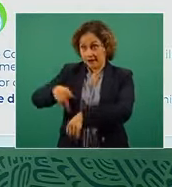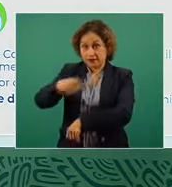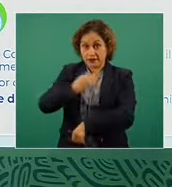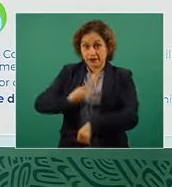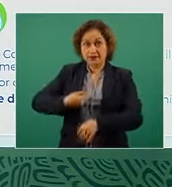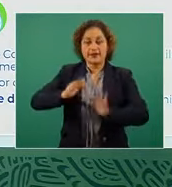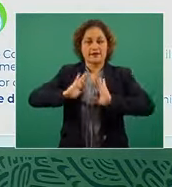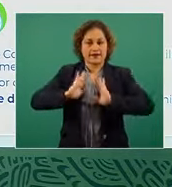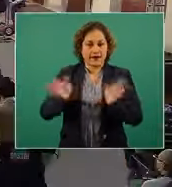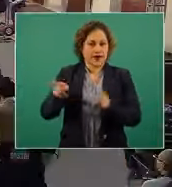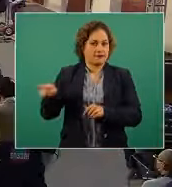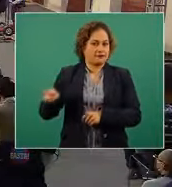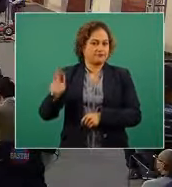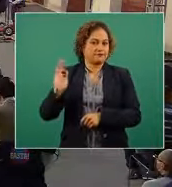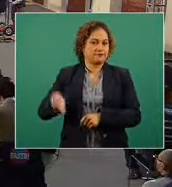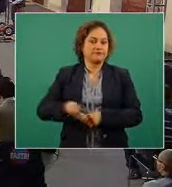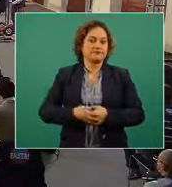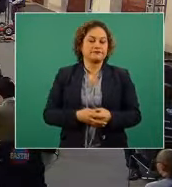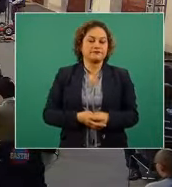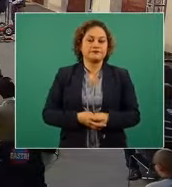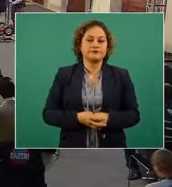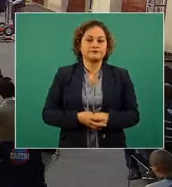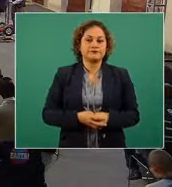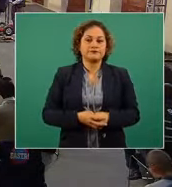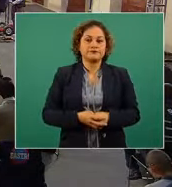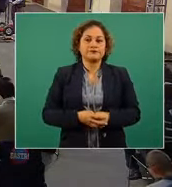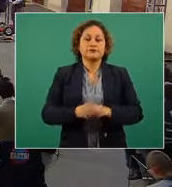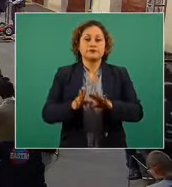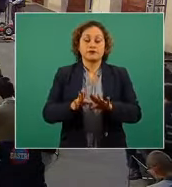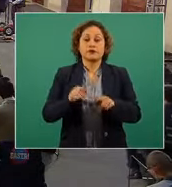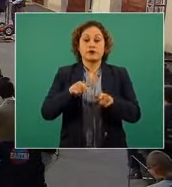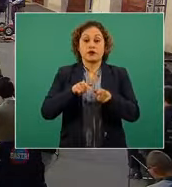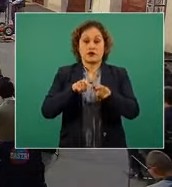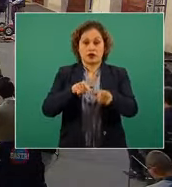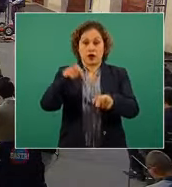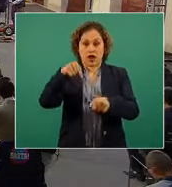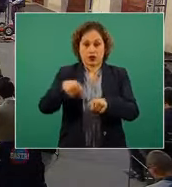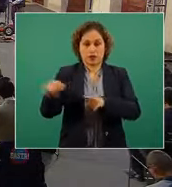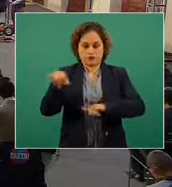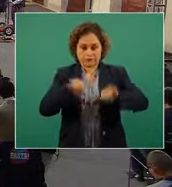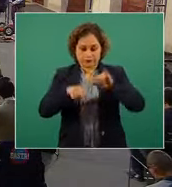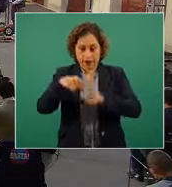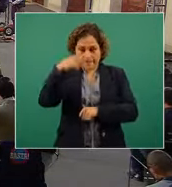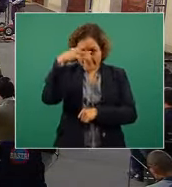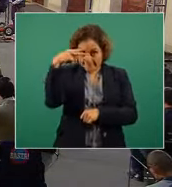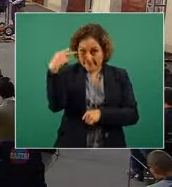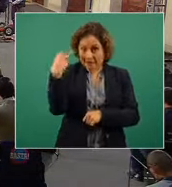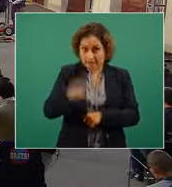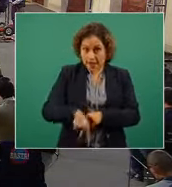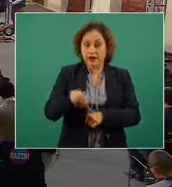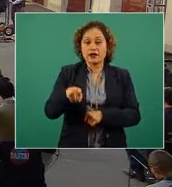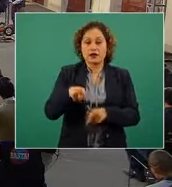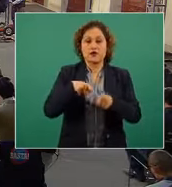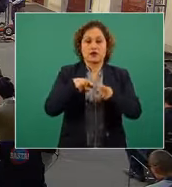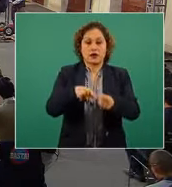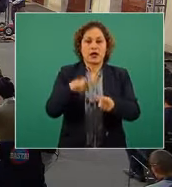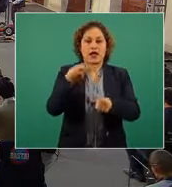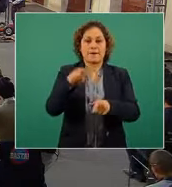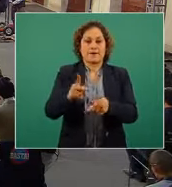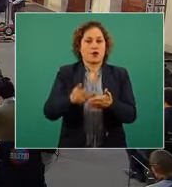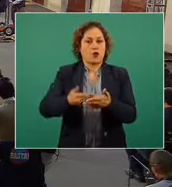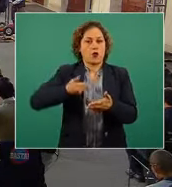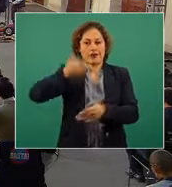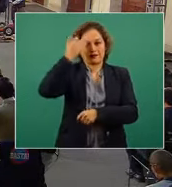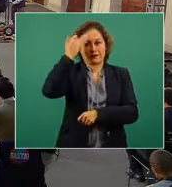informo. Continúa el envasado en México, que ya comenté, pero lo que va a llegar pronto es esta, de la